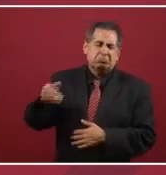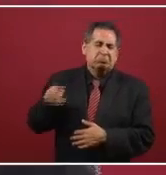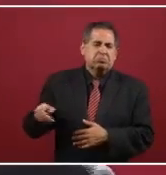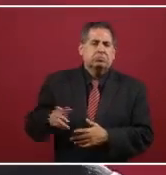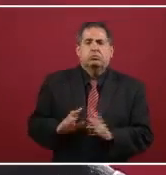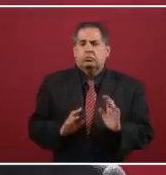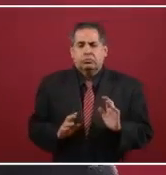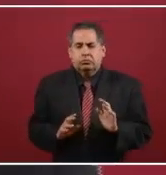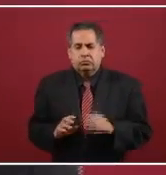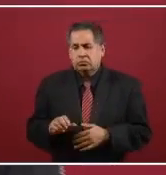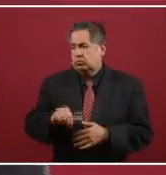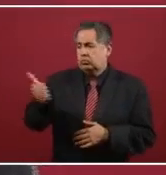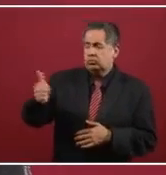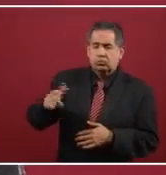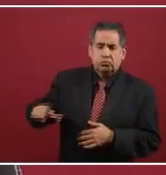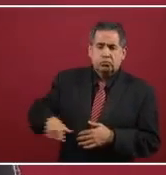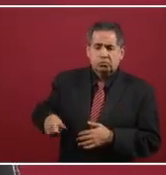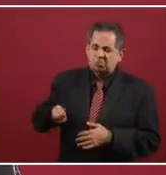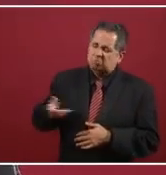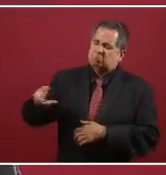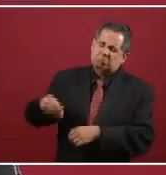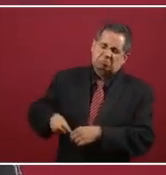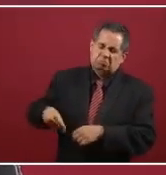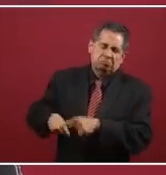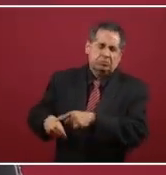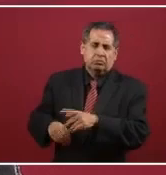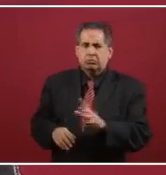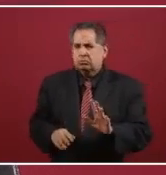a otros gobiernos.